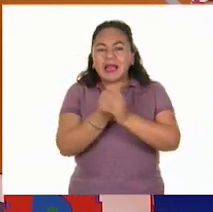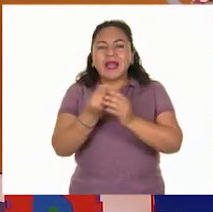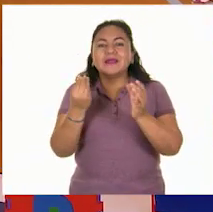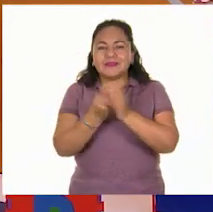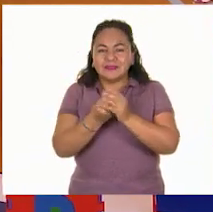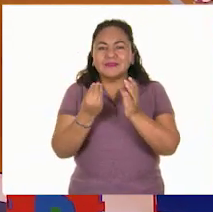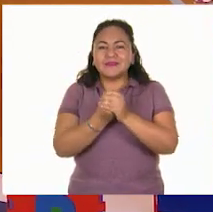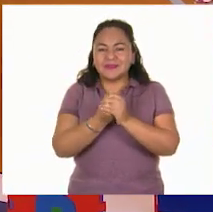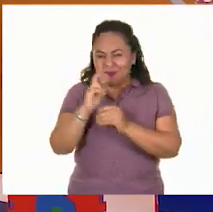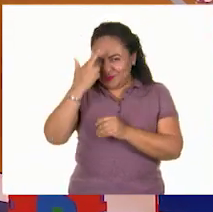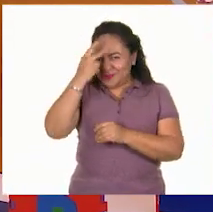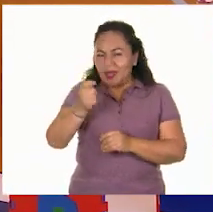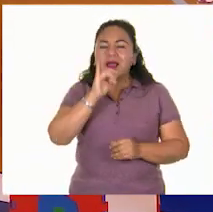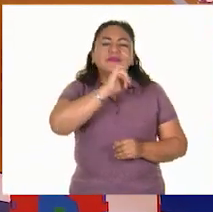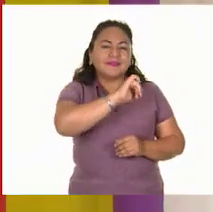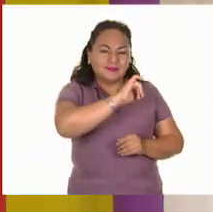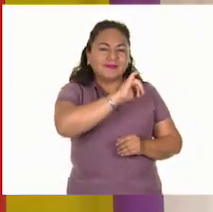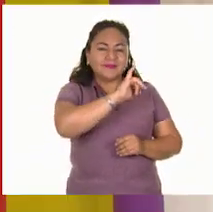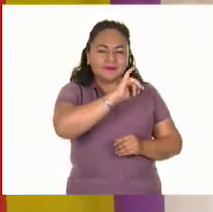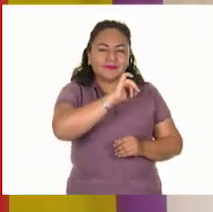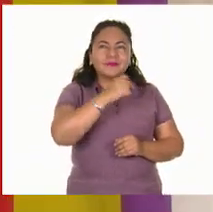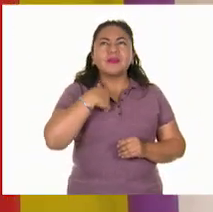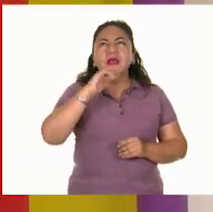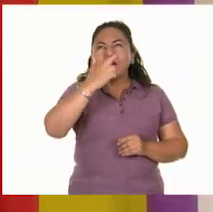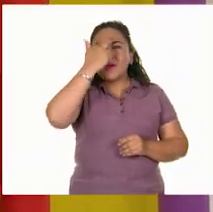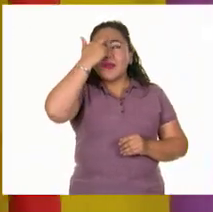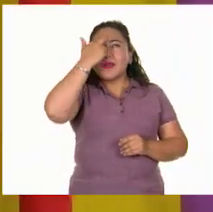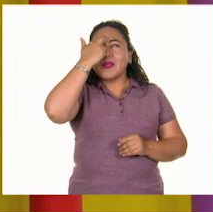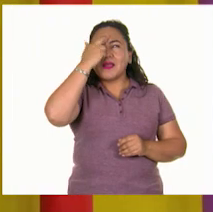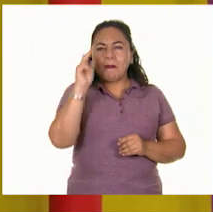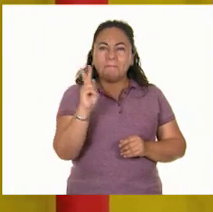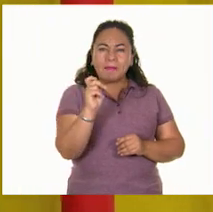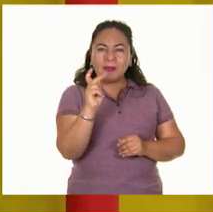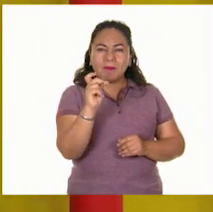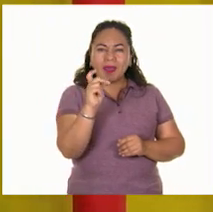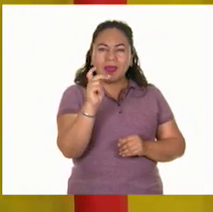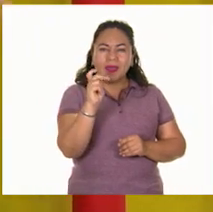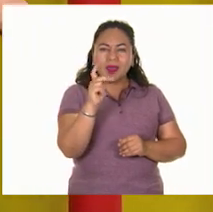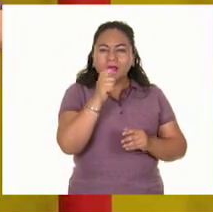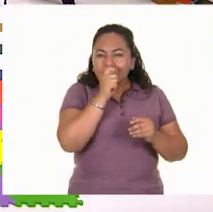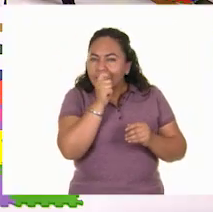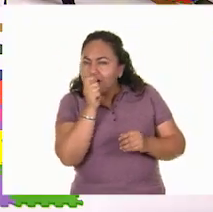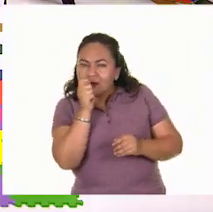Exacto. ¿Te acuerdas? Y recuerdo cómo Pepe entonces se movía como...